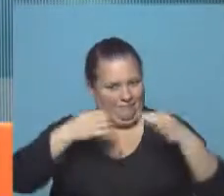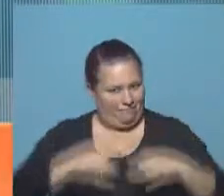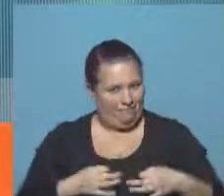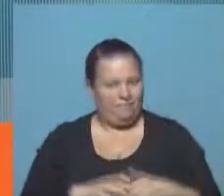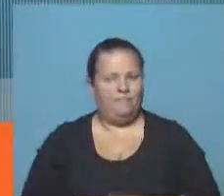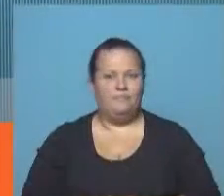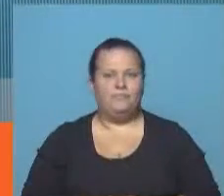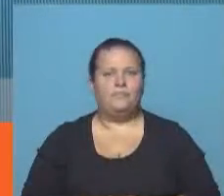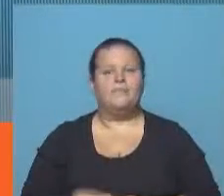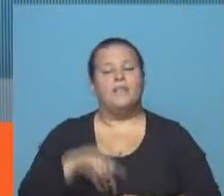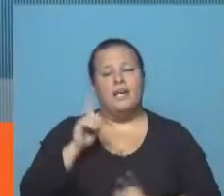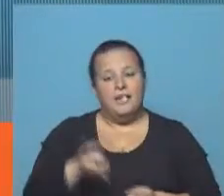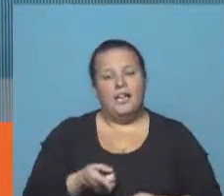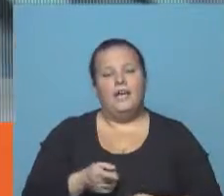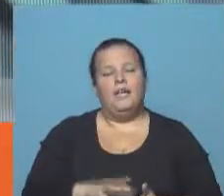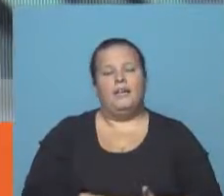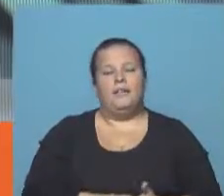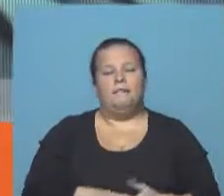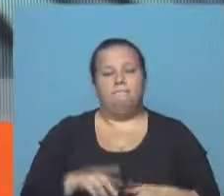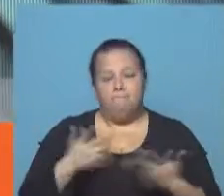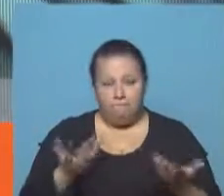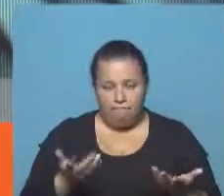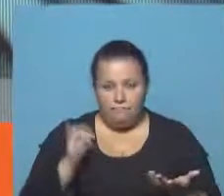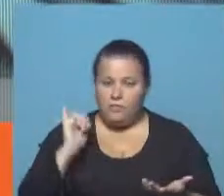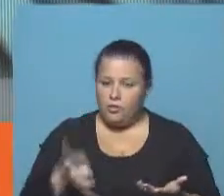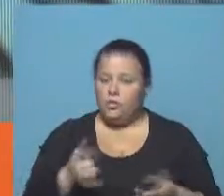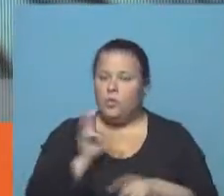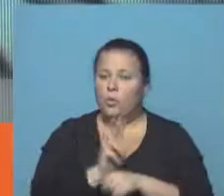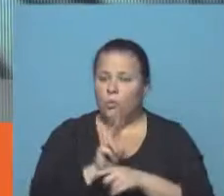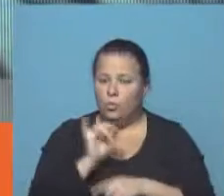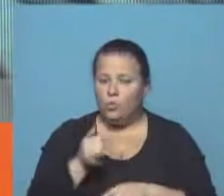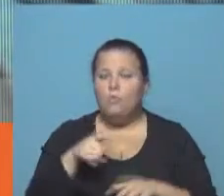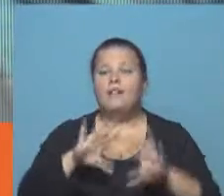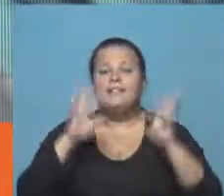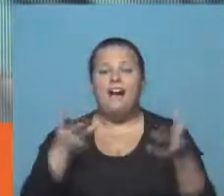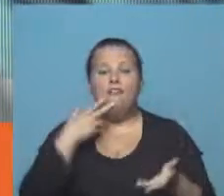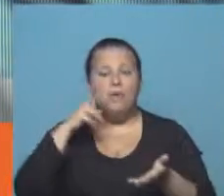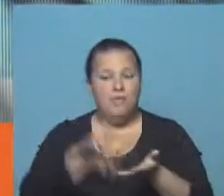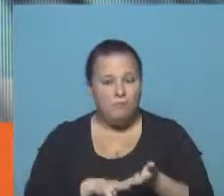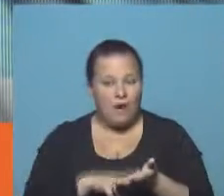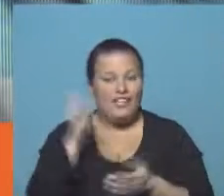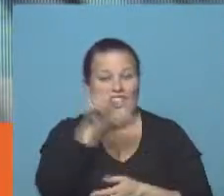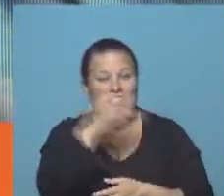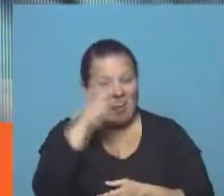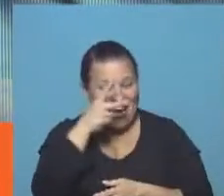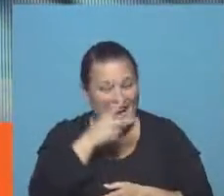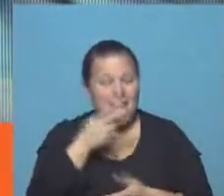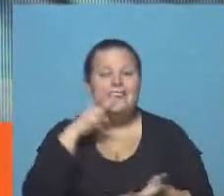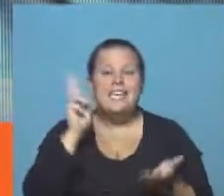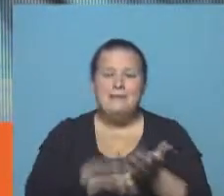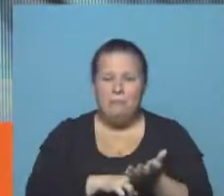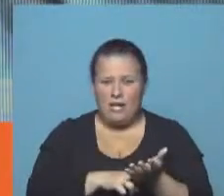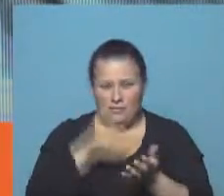decentes. Y por Proteger. supuesto, sí, claro que hay que proteger, porque con esta estructura impositiva que ha dejado el kirchnerismo, donde los impuestos